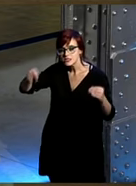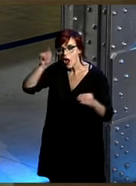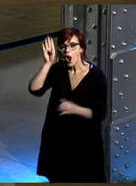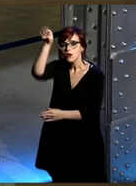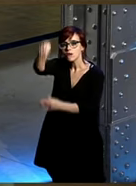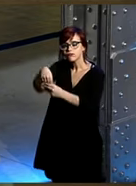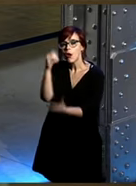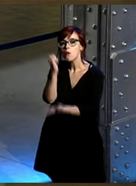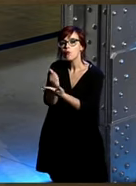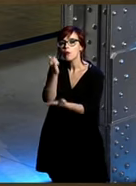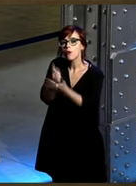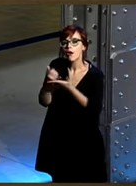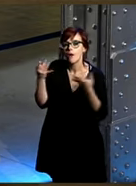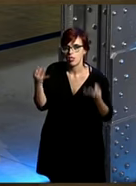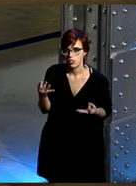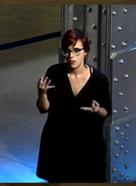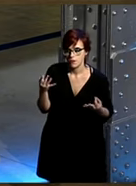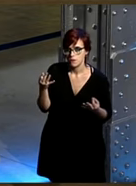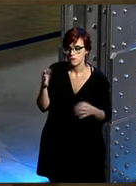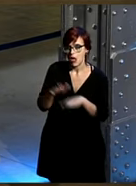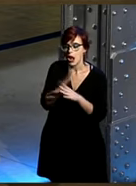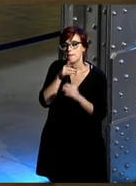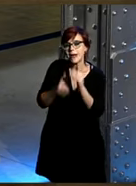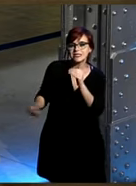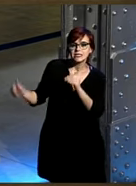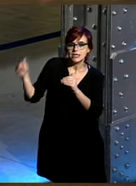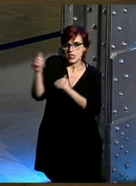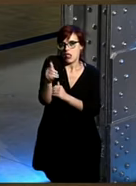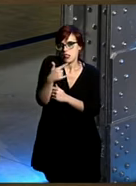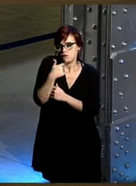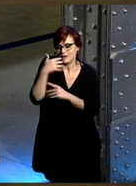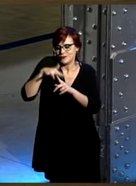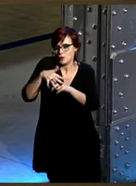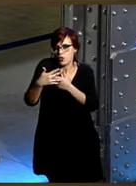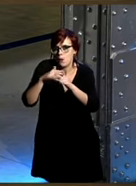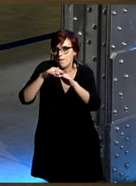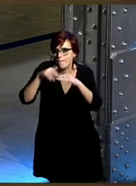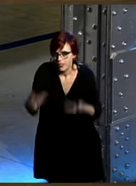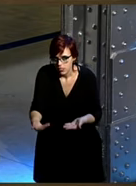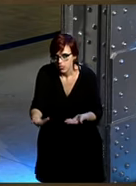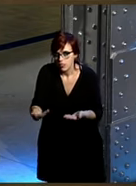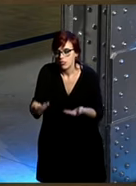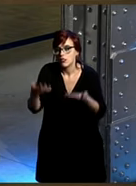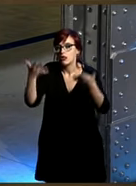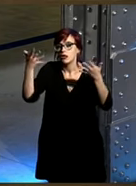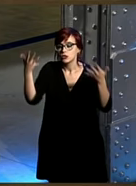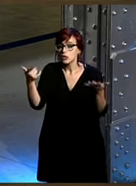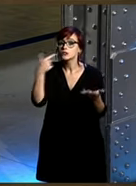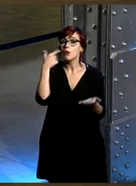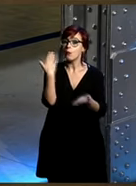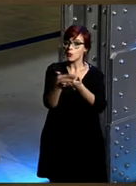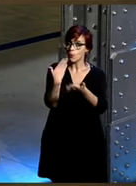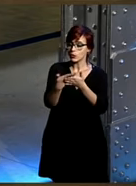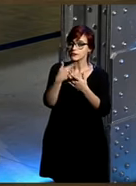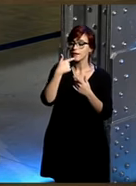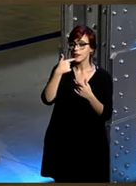romper la idea de más allá de un muro. Entonces, de alguna manera, en tu propuesta está